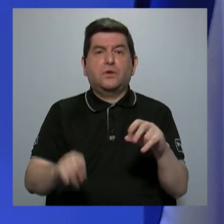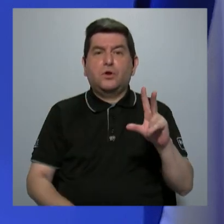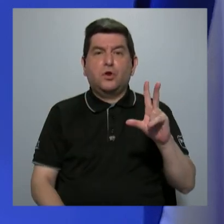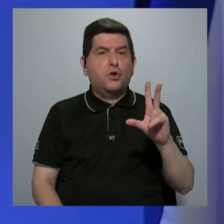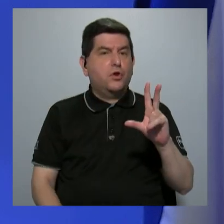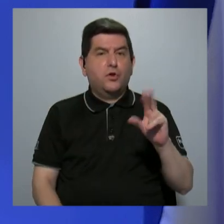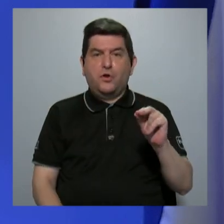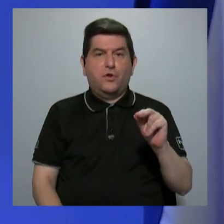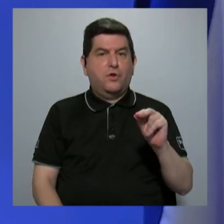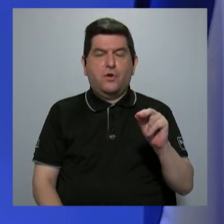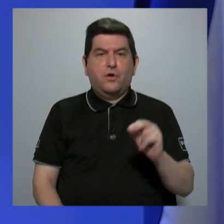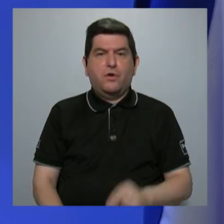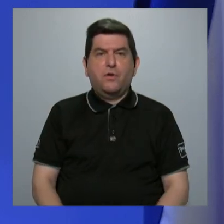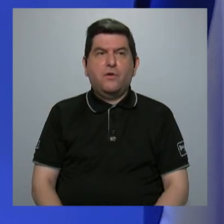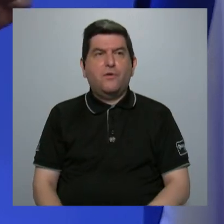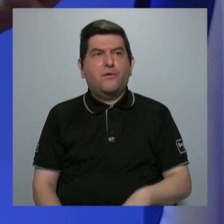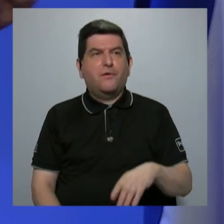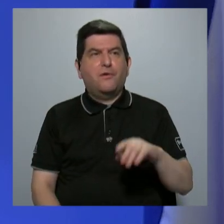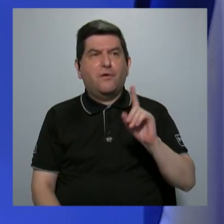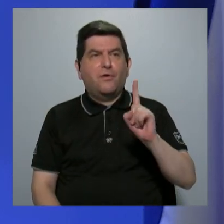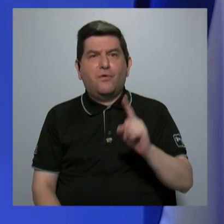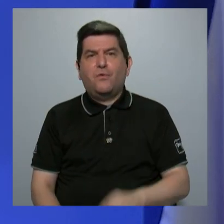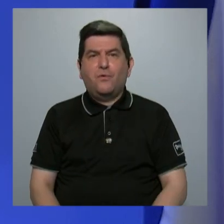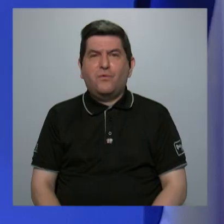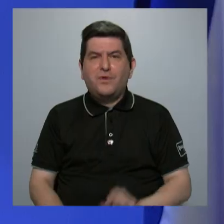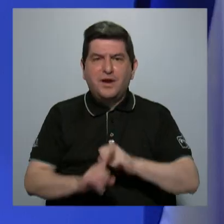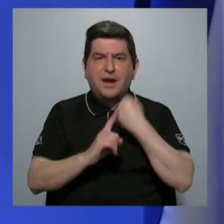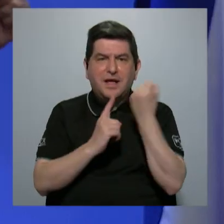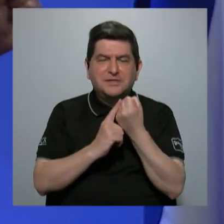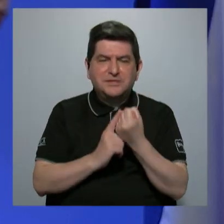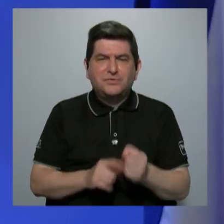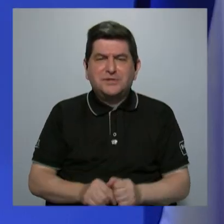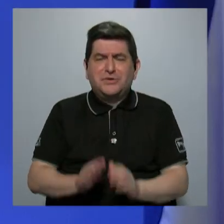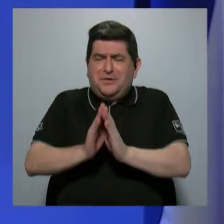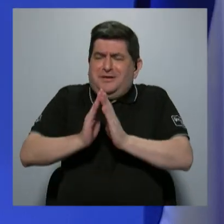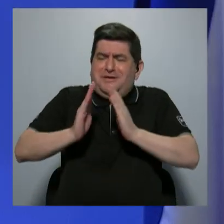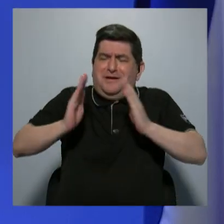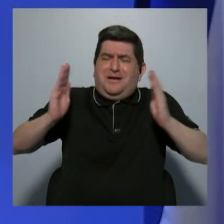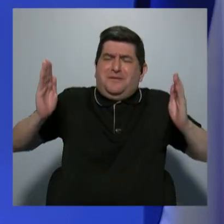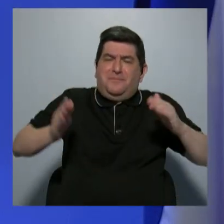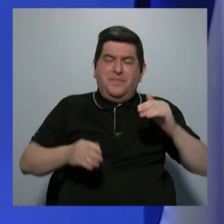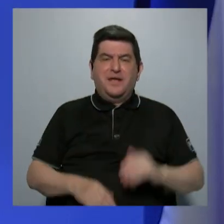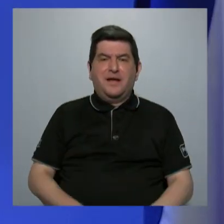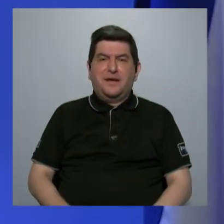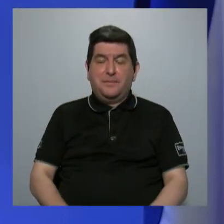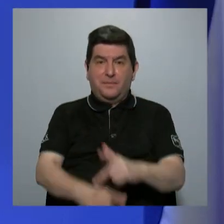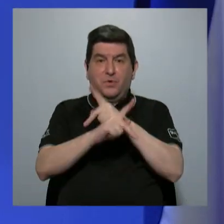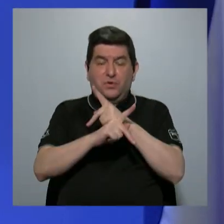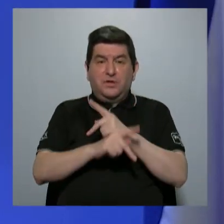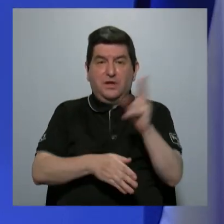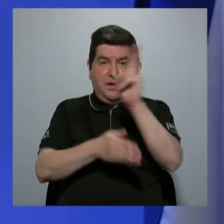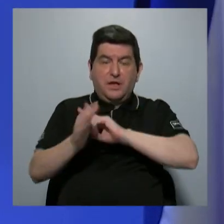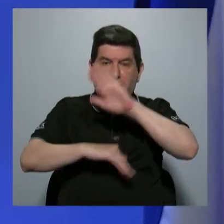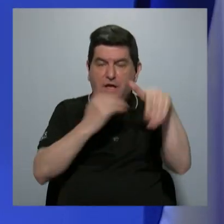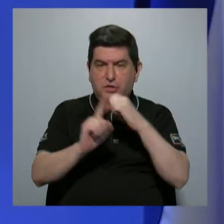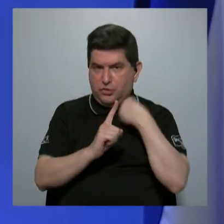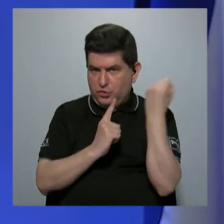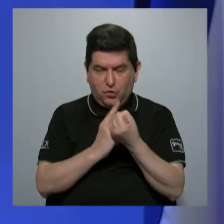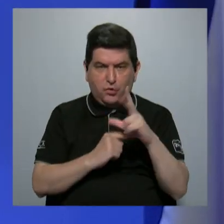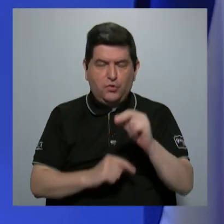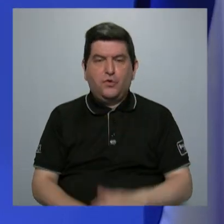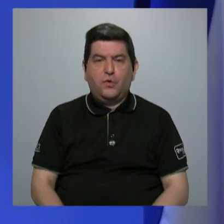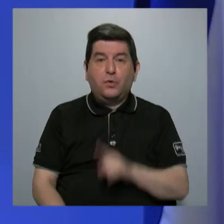es una sábana que puedas estirar para cubrir a la universidad ante cualquier circunstancia, sino